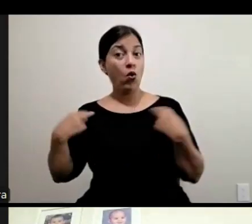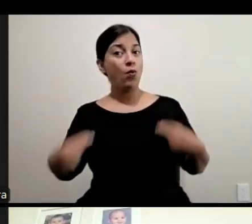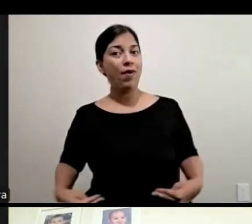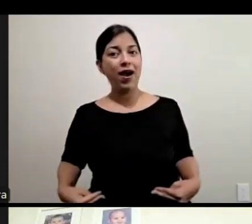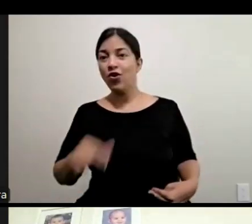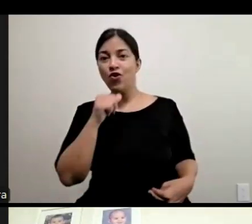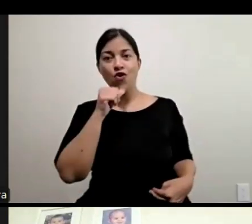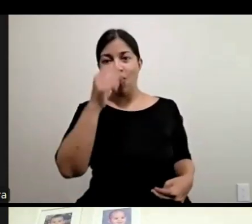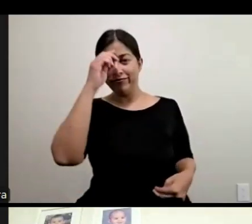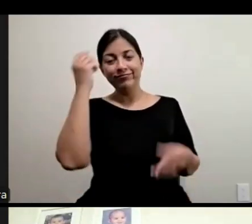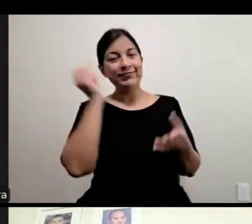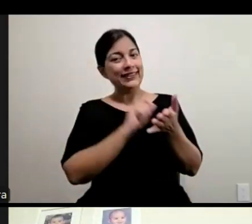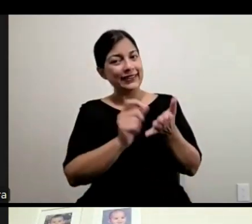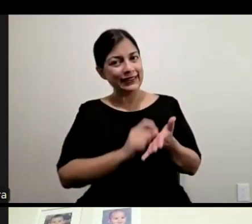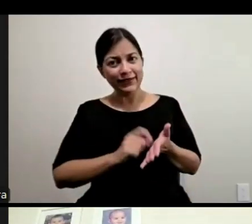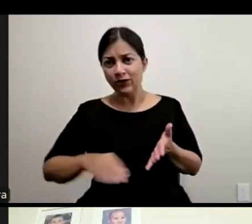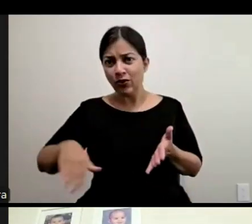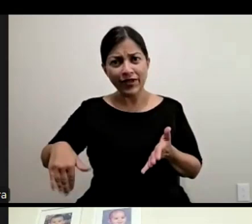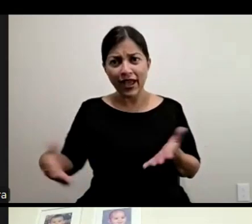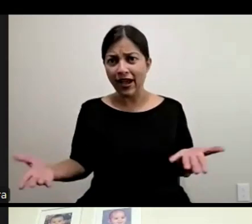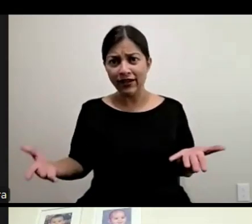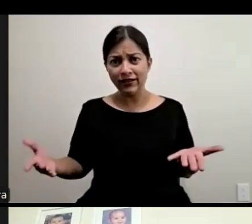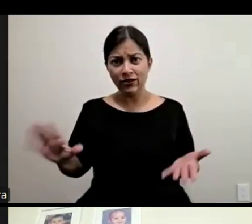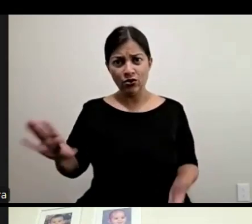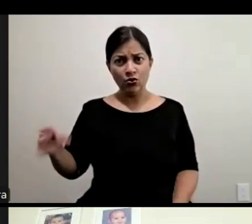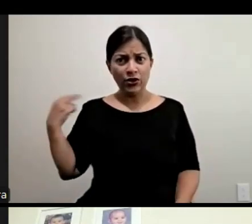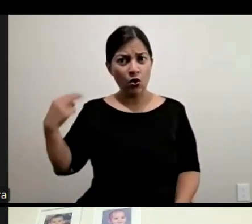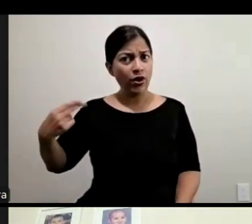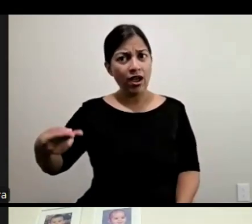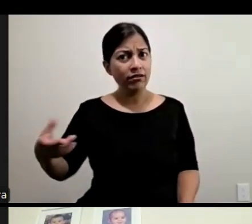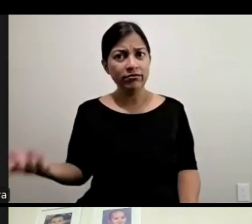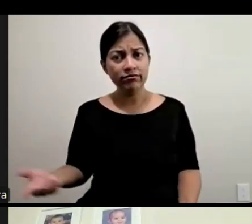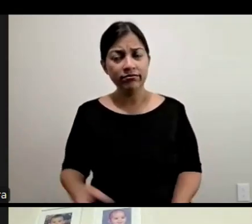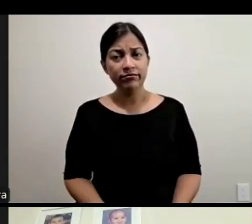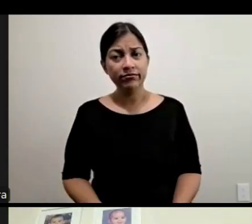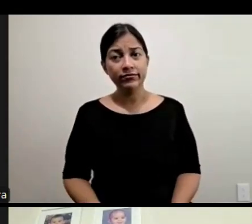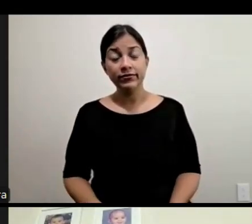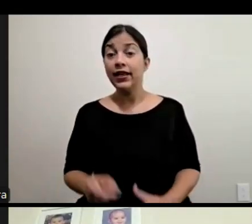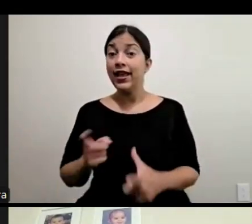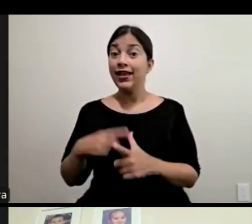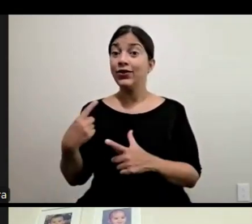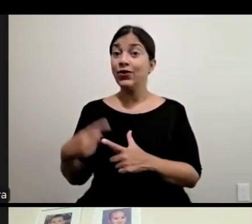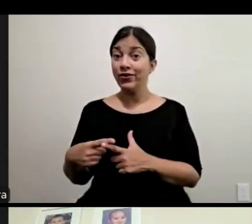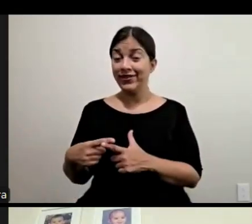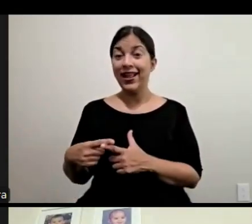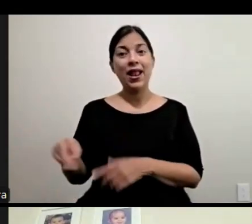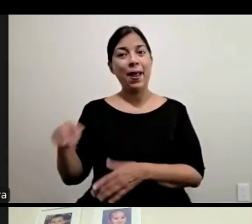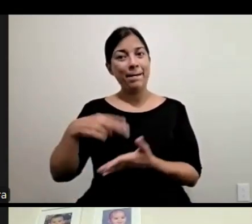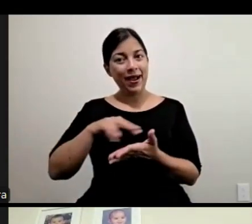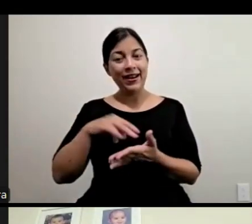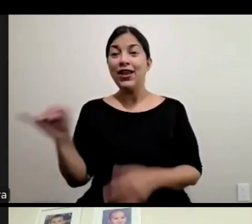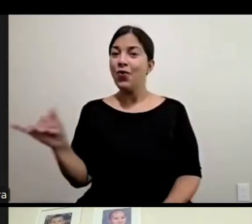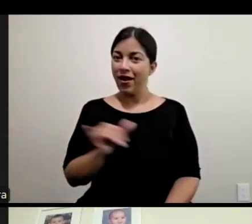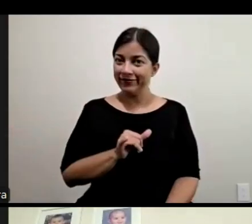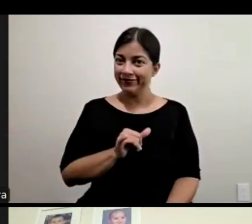codificaba, no tenía escrita su historia, ¿no? Entonces, Asimismo es el baile. Cuando se